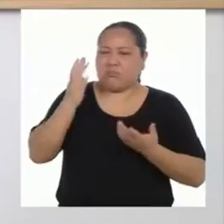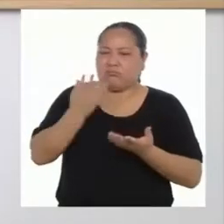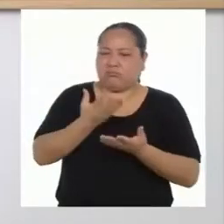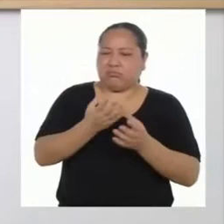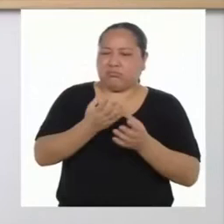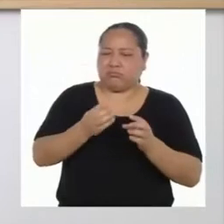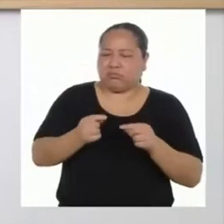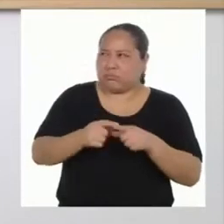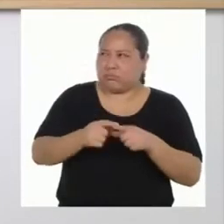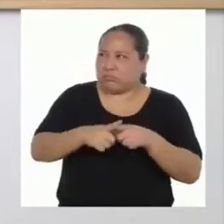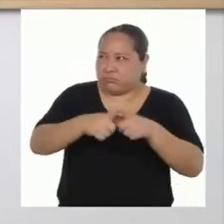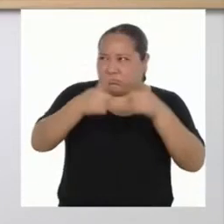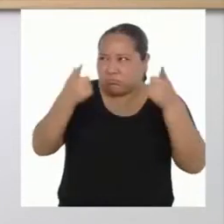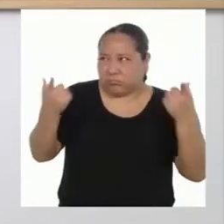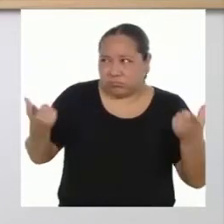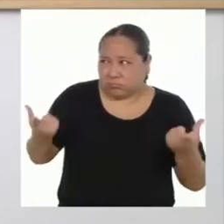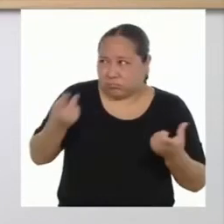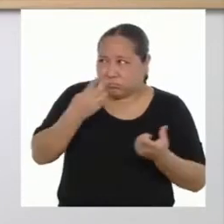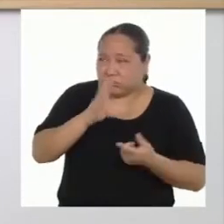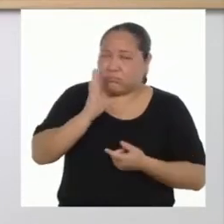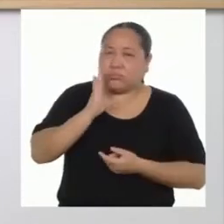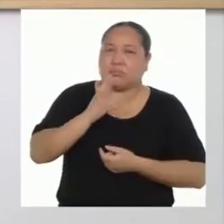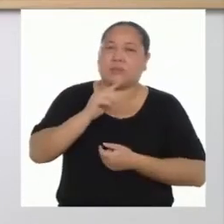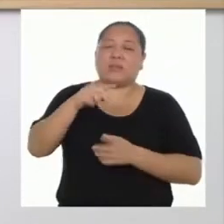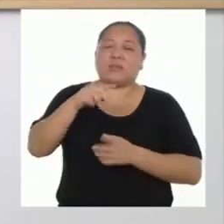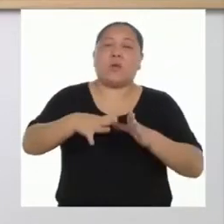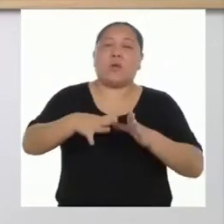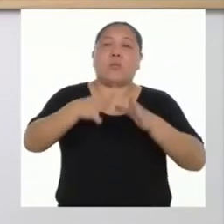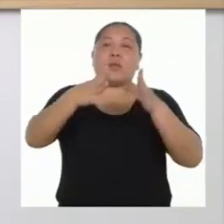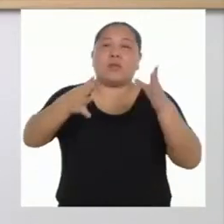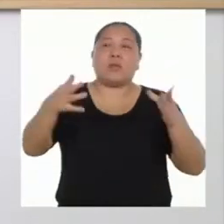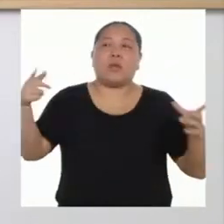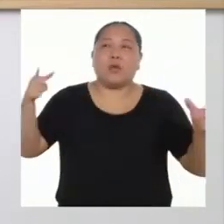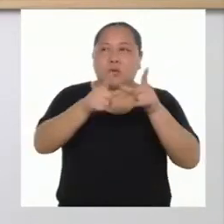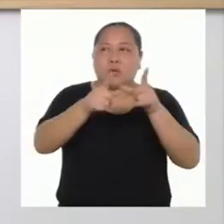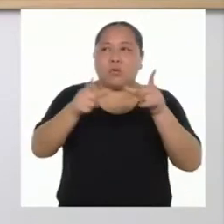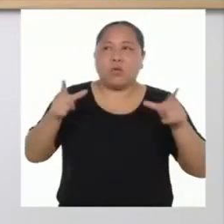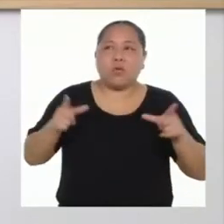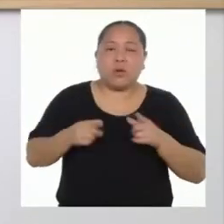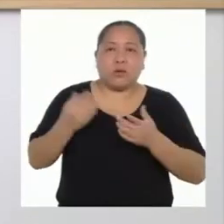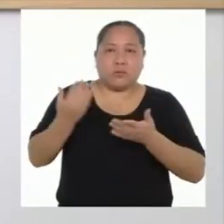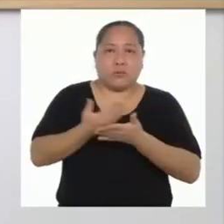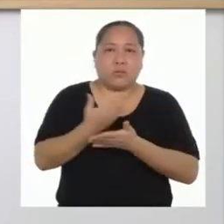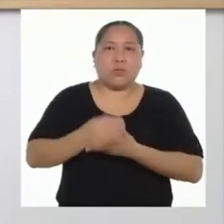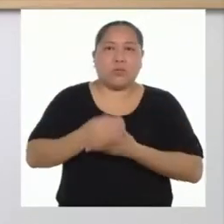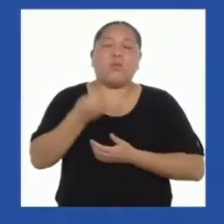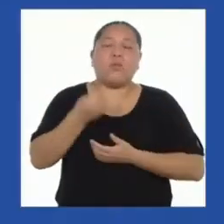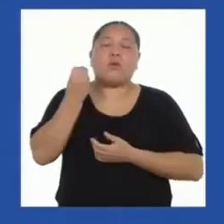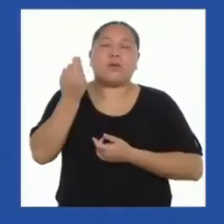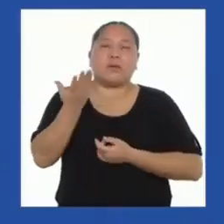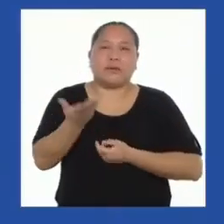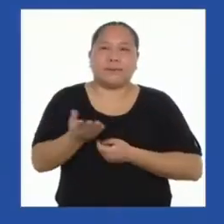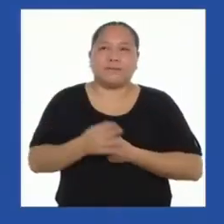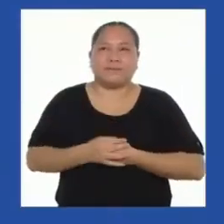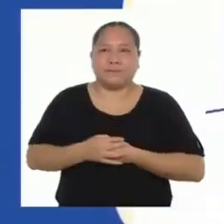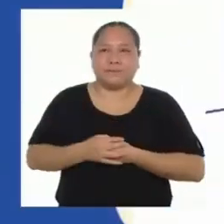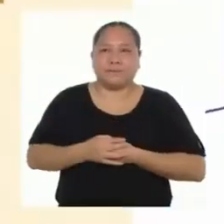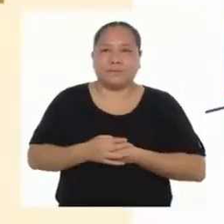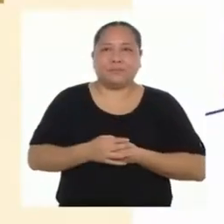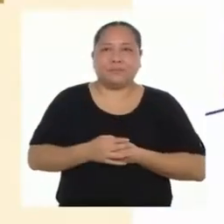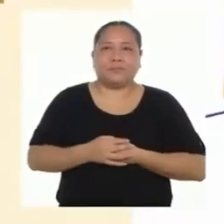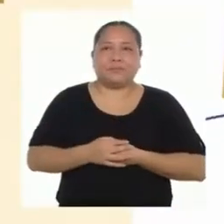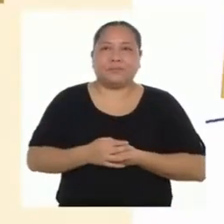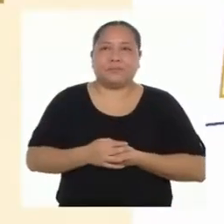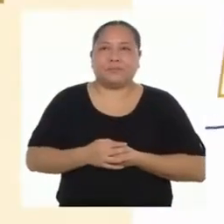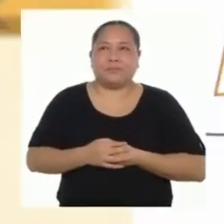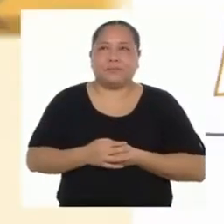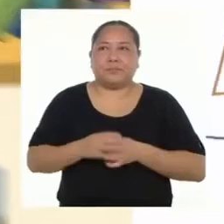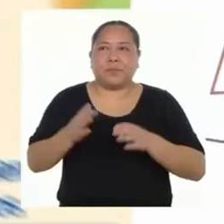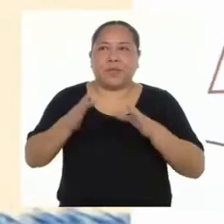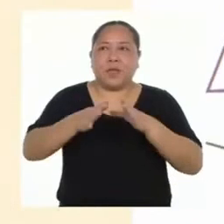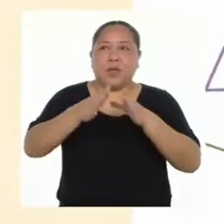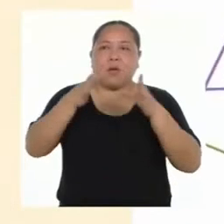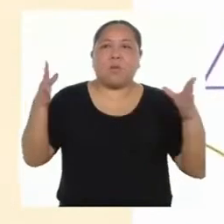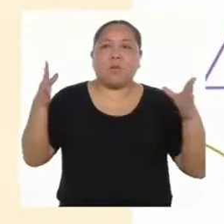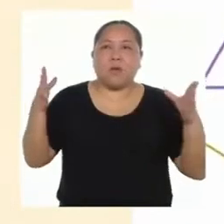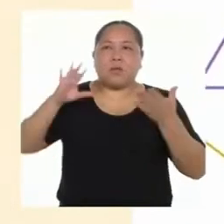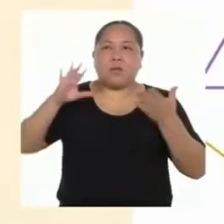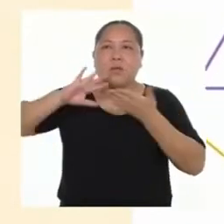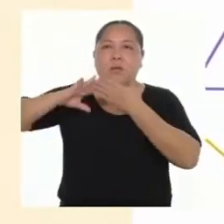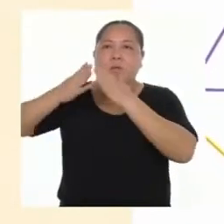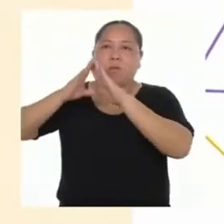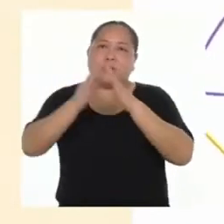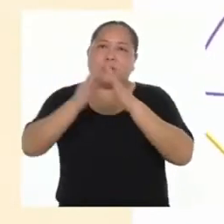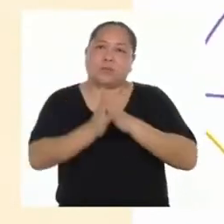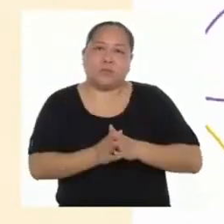Este problema se ha incrementado en las sociedades modernas, principalmente por las siguientes causas. El incremento de la